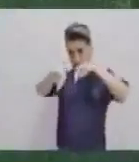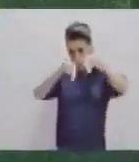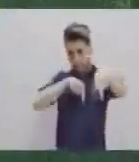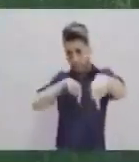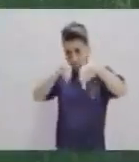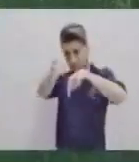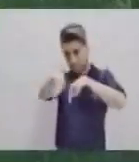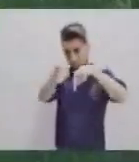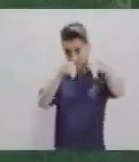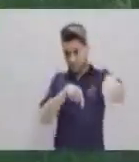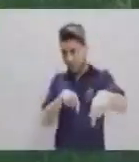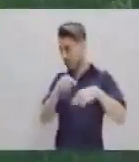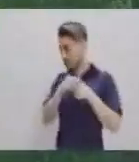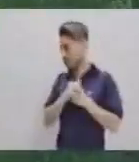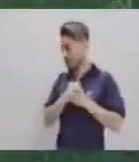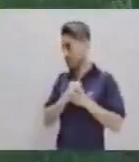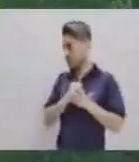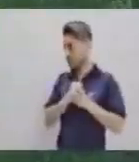Ingreso.